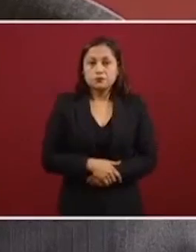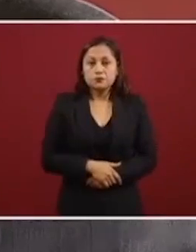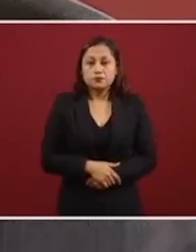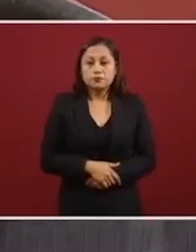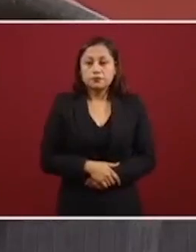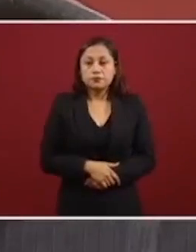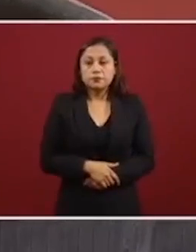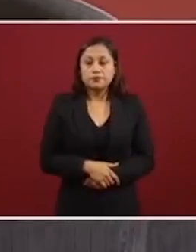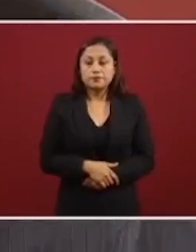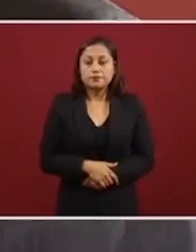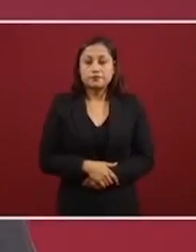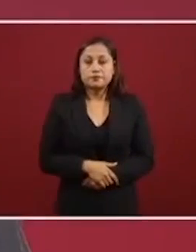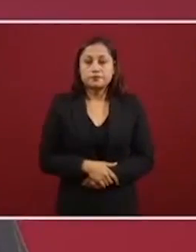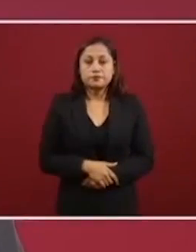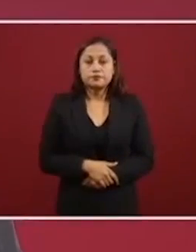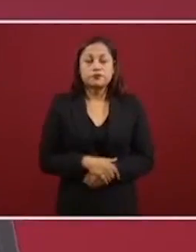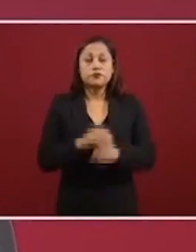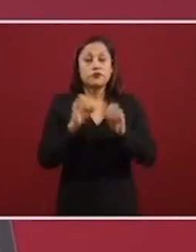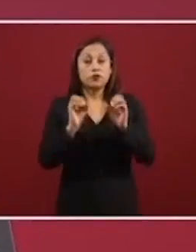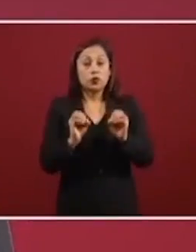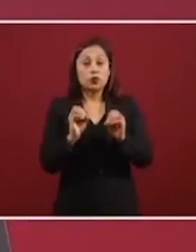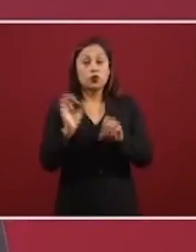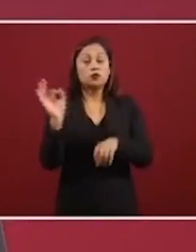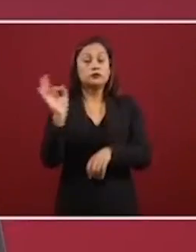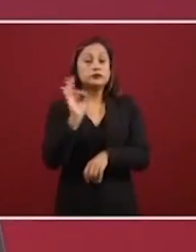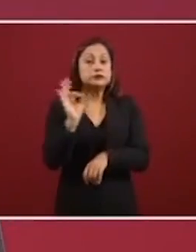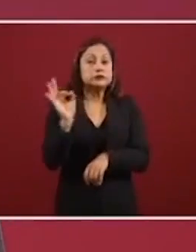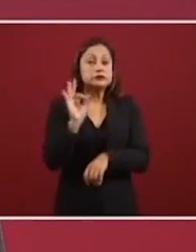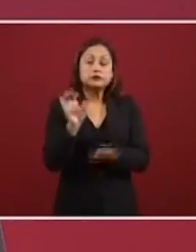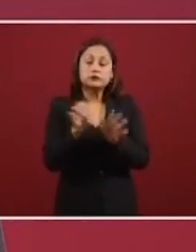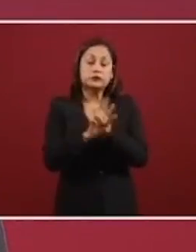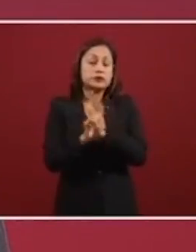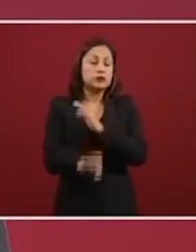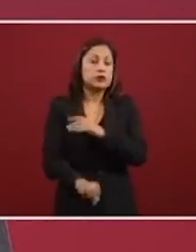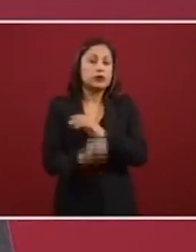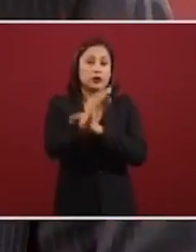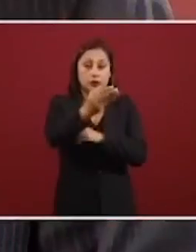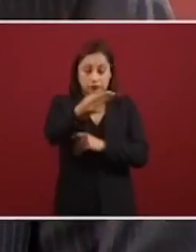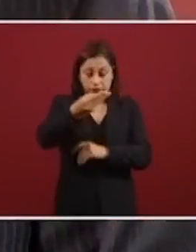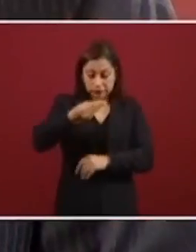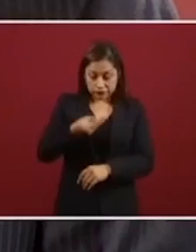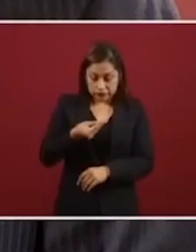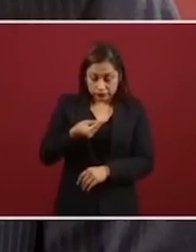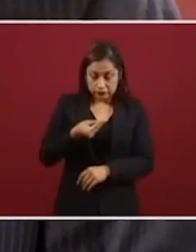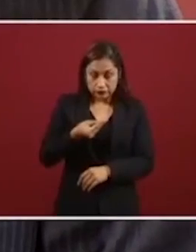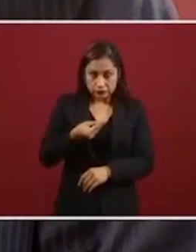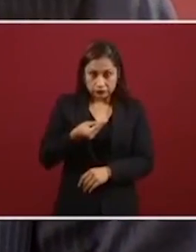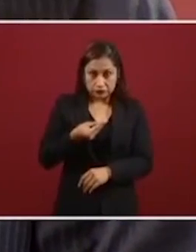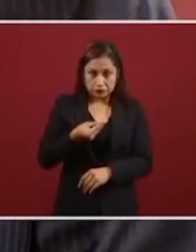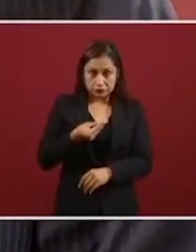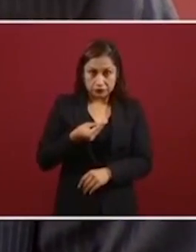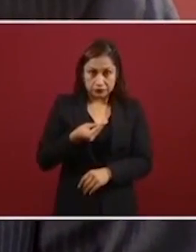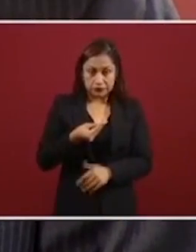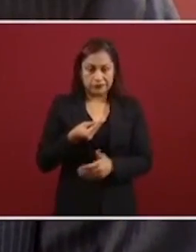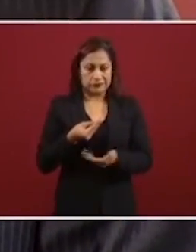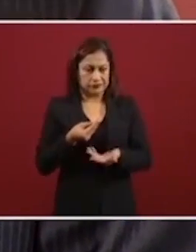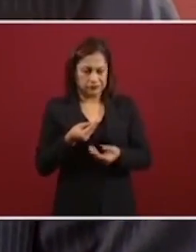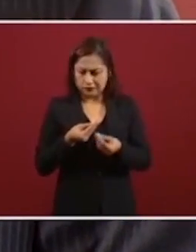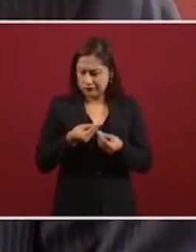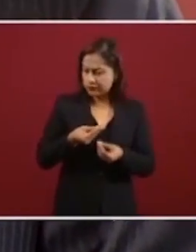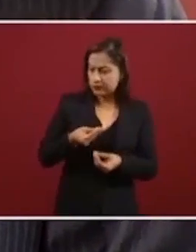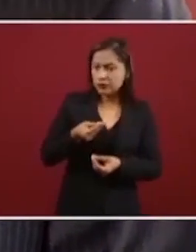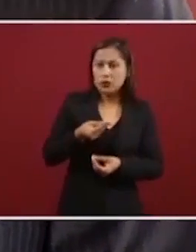y si llegaba a 100 este uso de ese recurso